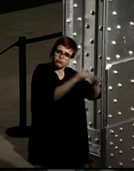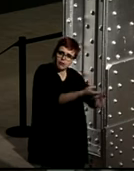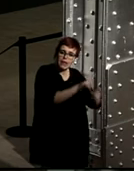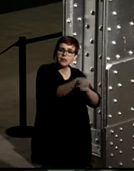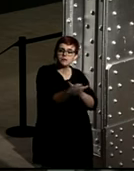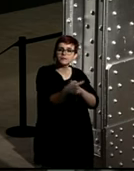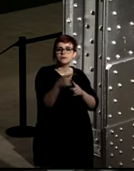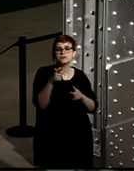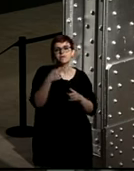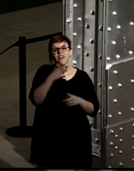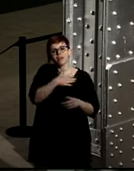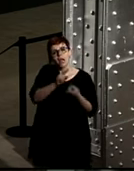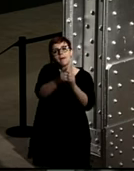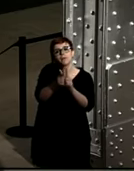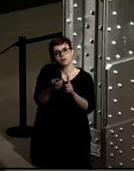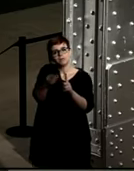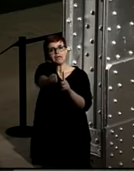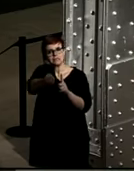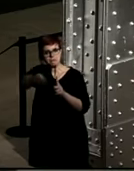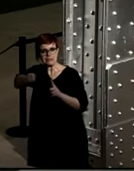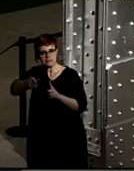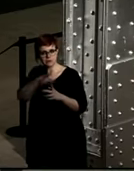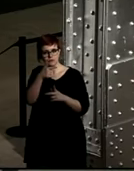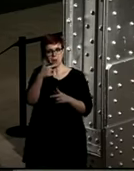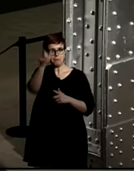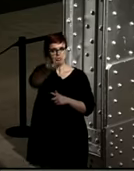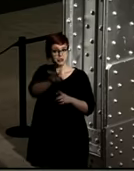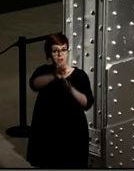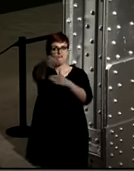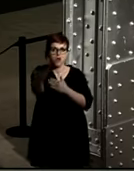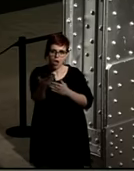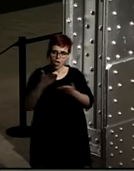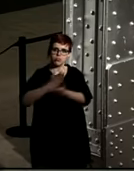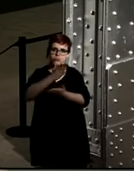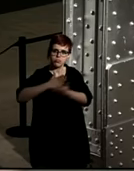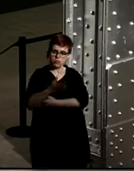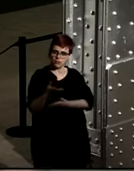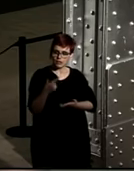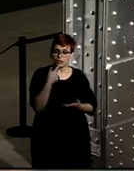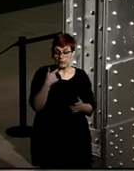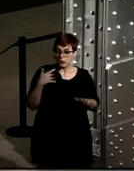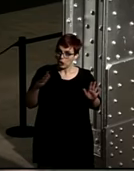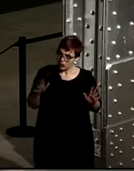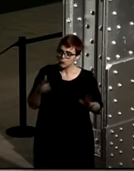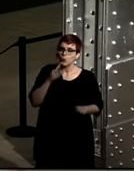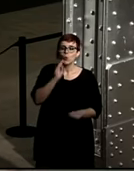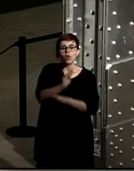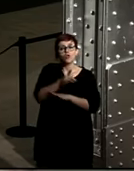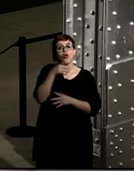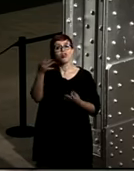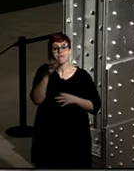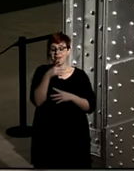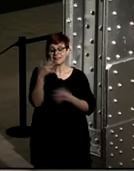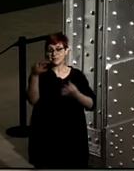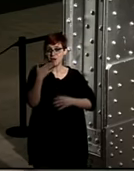los vaivenes que, como bien ha contado Nacho, constantemente tenemos. A veces yo bromeo en la escuela con que habría que poner una asignatura